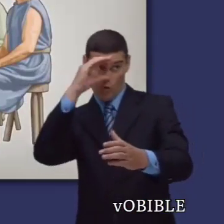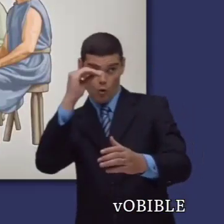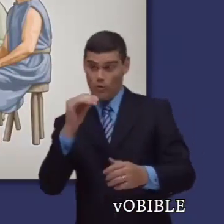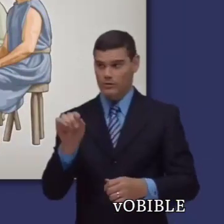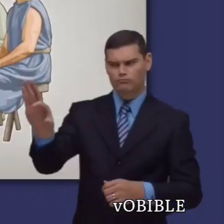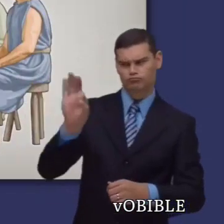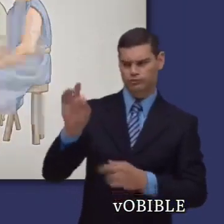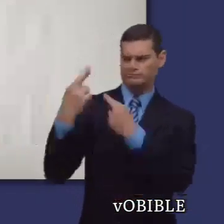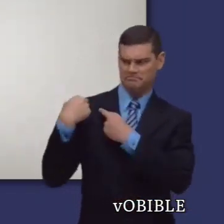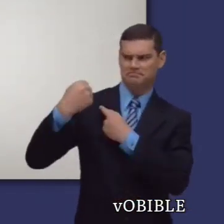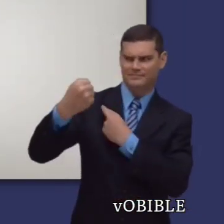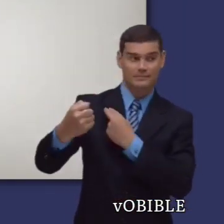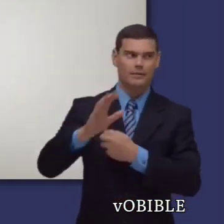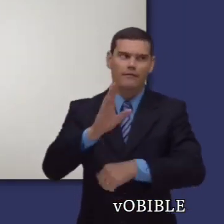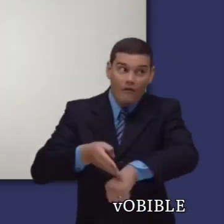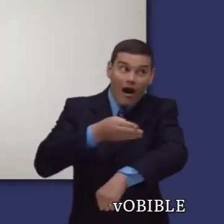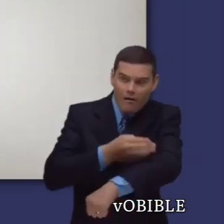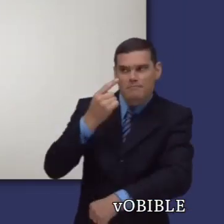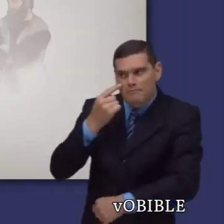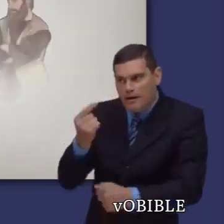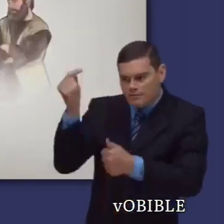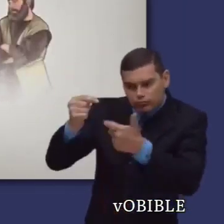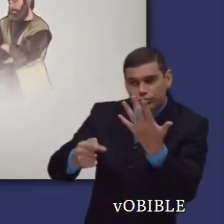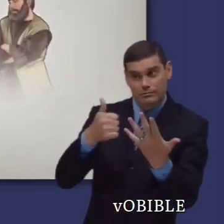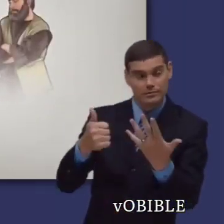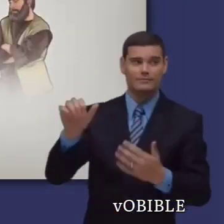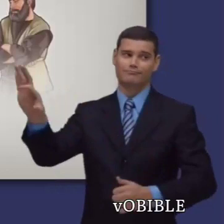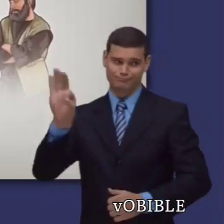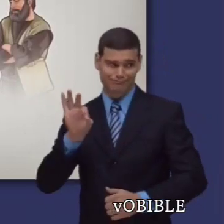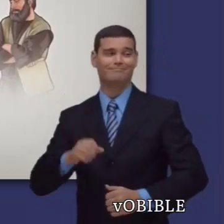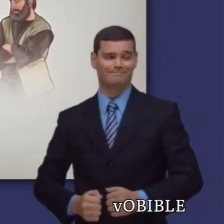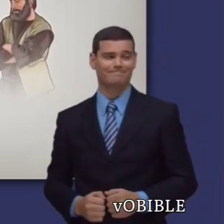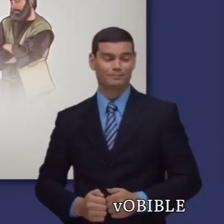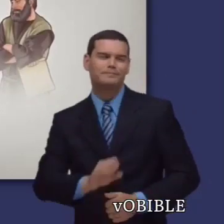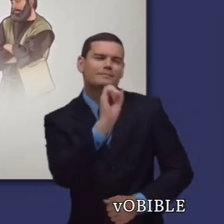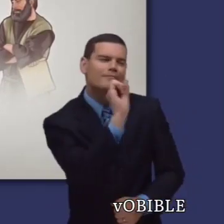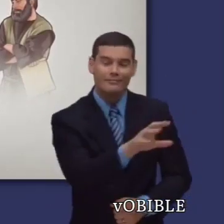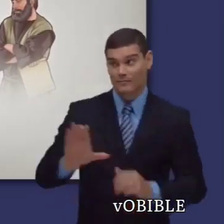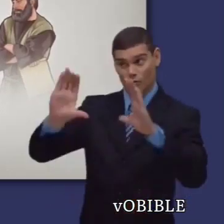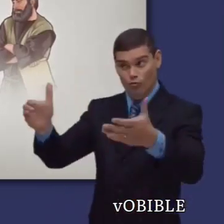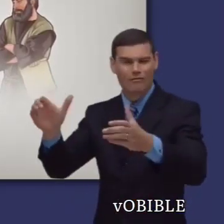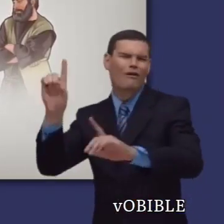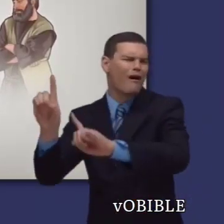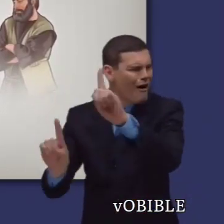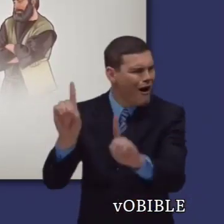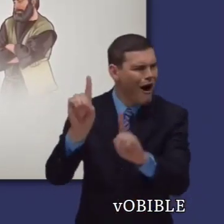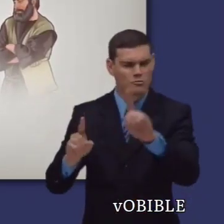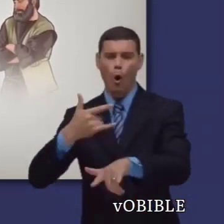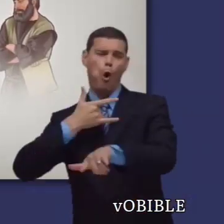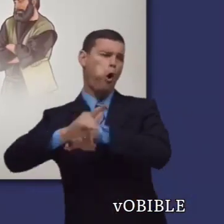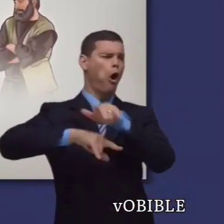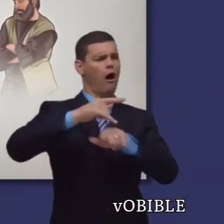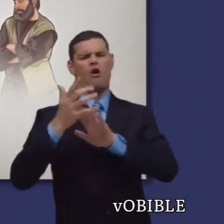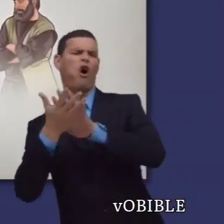cumplir los ancianos de congregación. Pablo le dice a Tito que corrija con firmeza a quienes intentan engañar a sus hermanos.